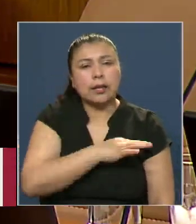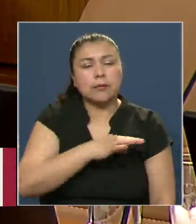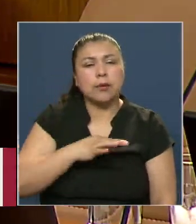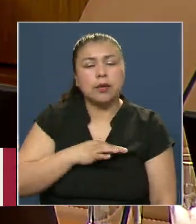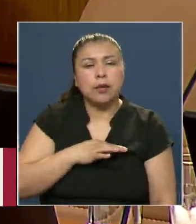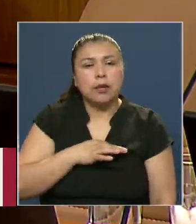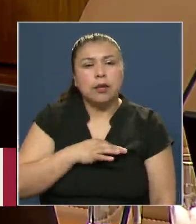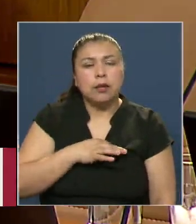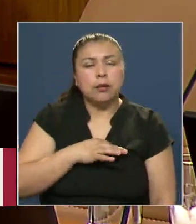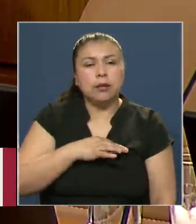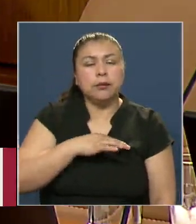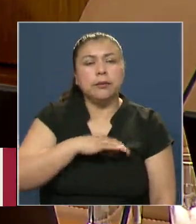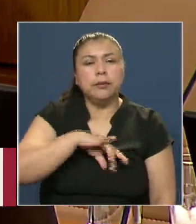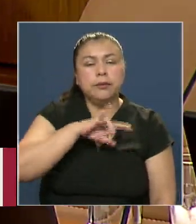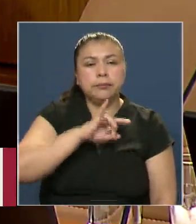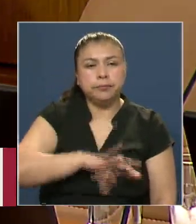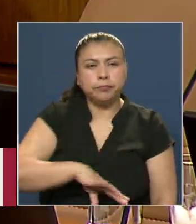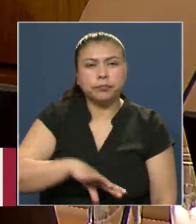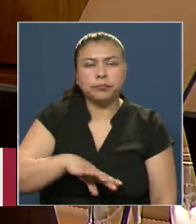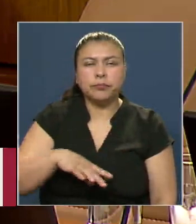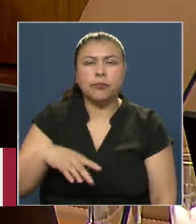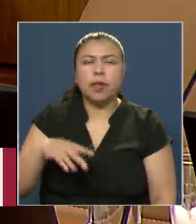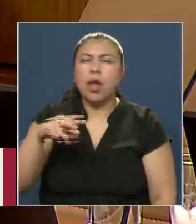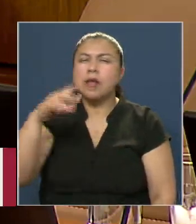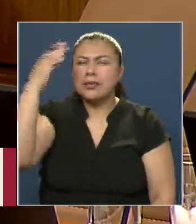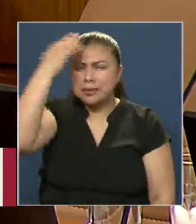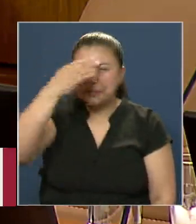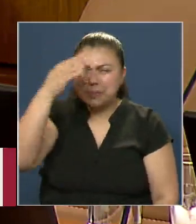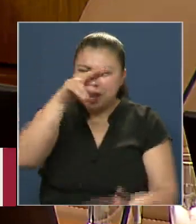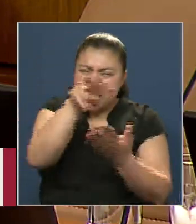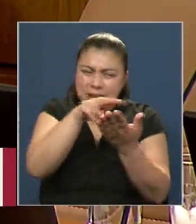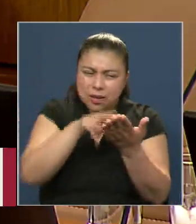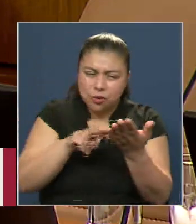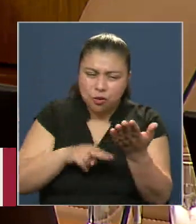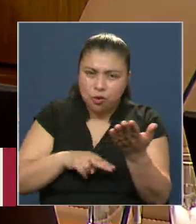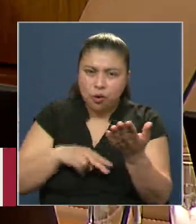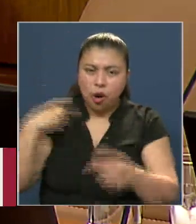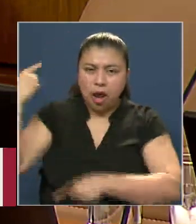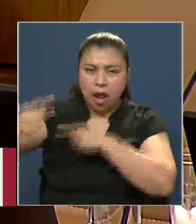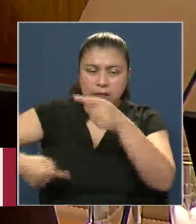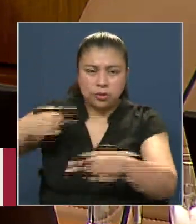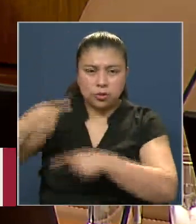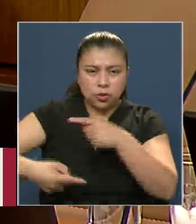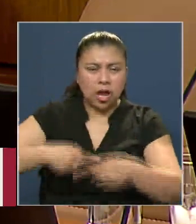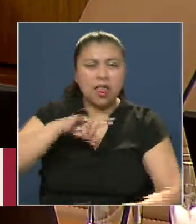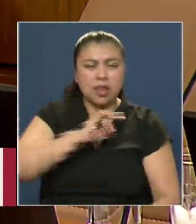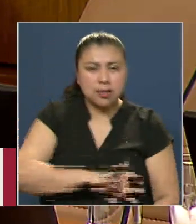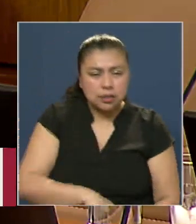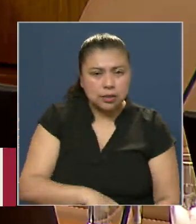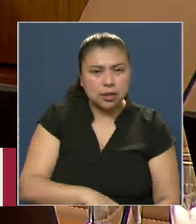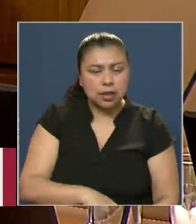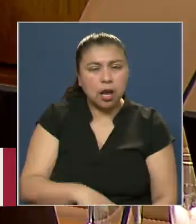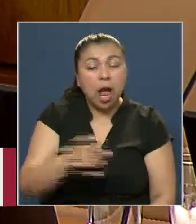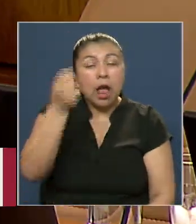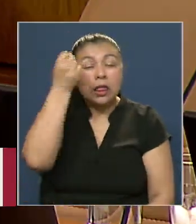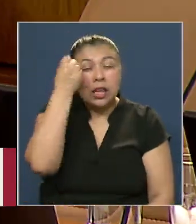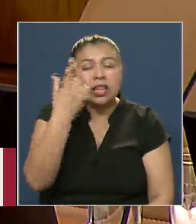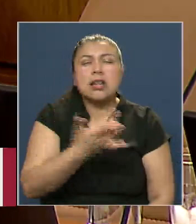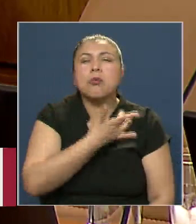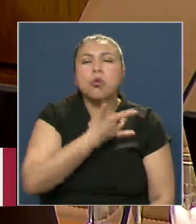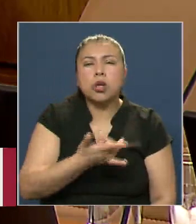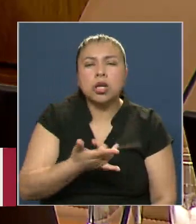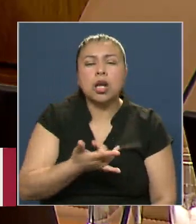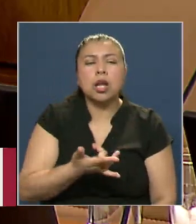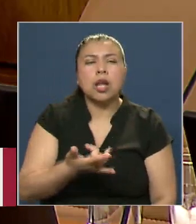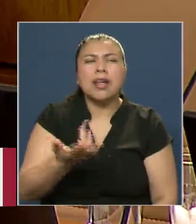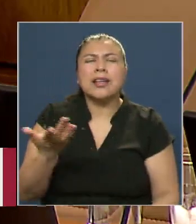de Chile se preocupó de leer historia de Chile, de llegar a tratar de entender por qué